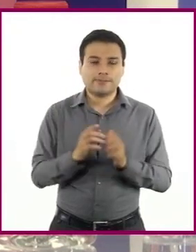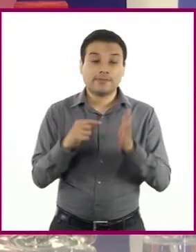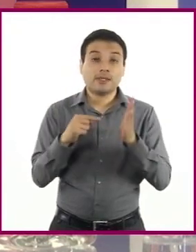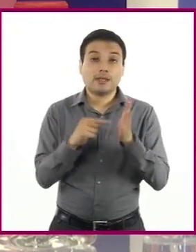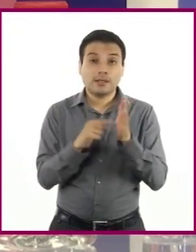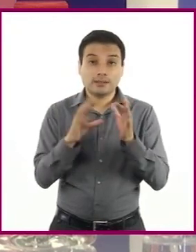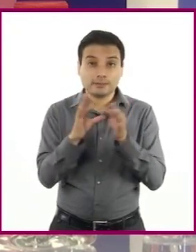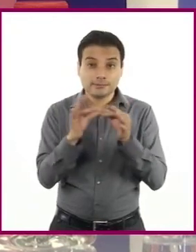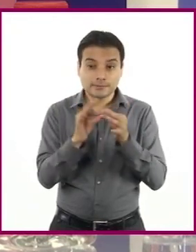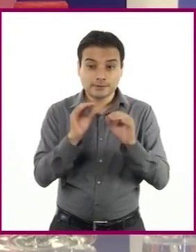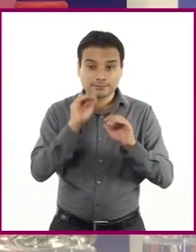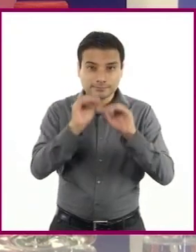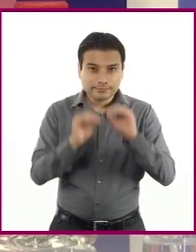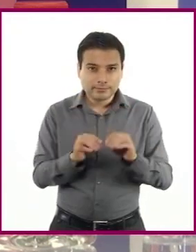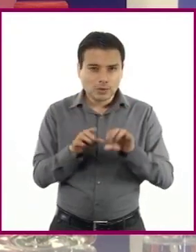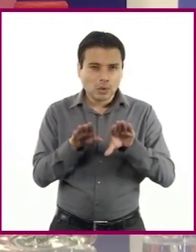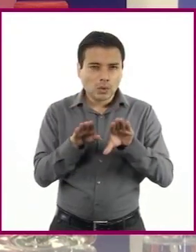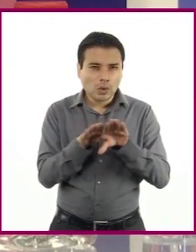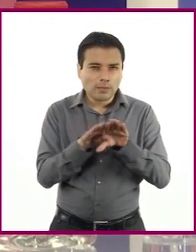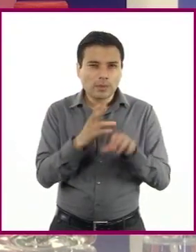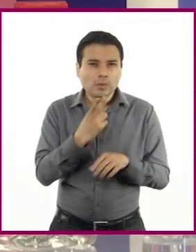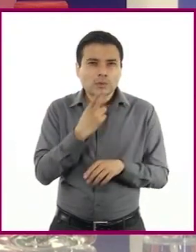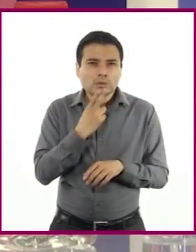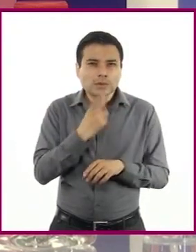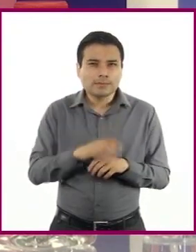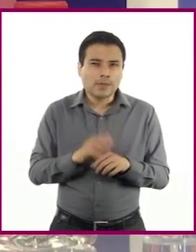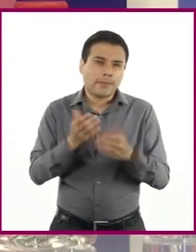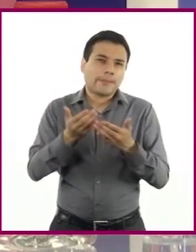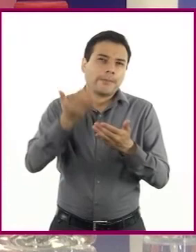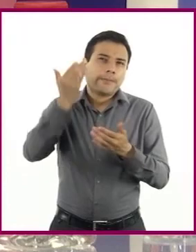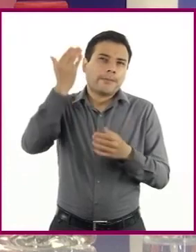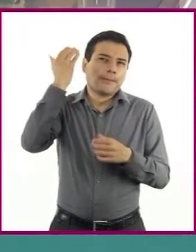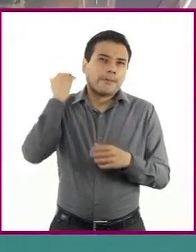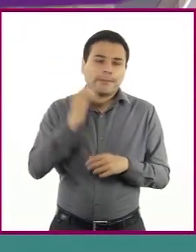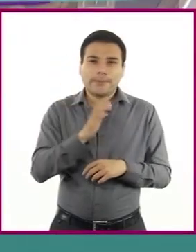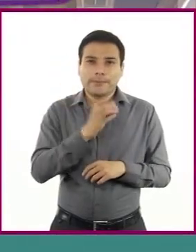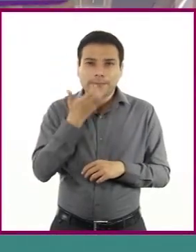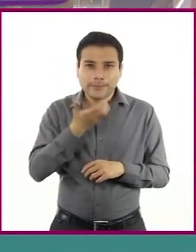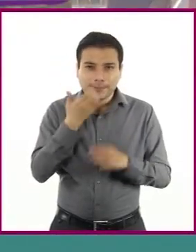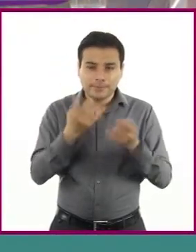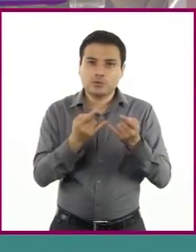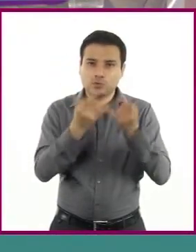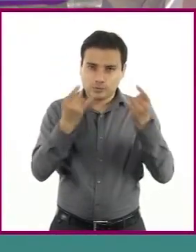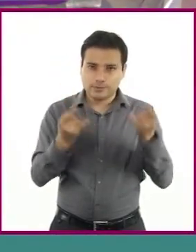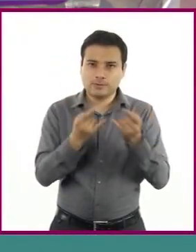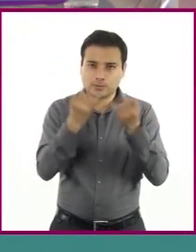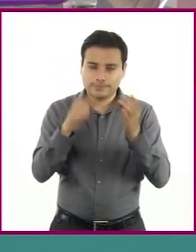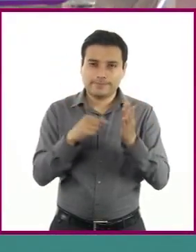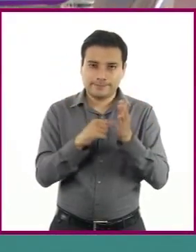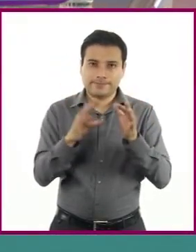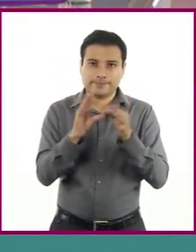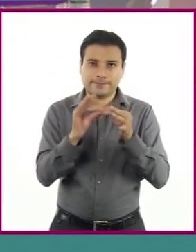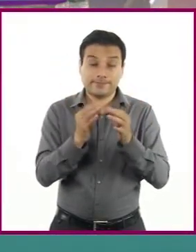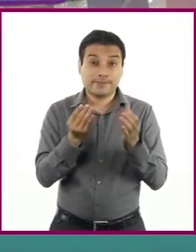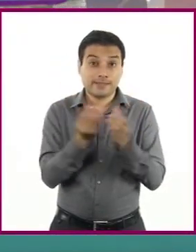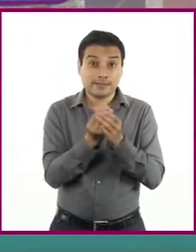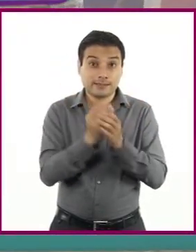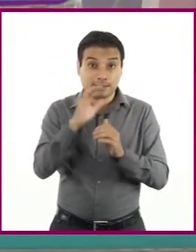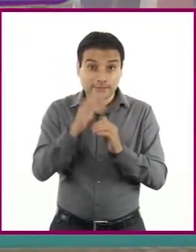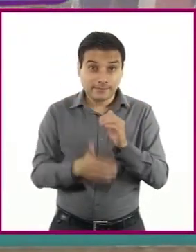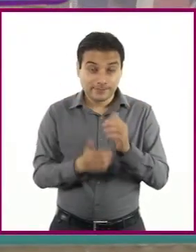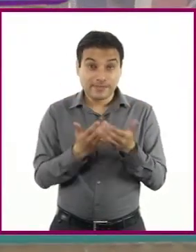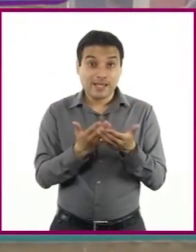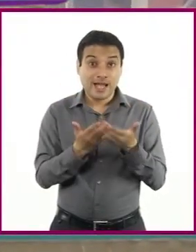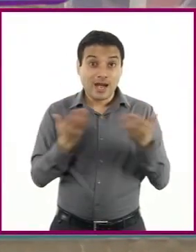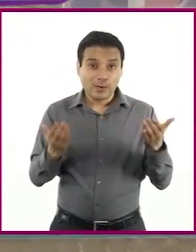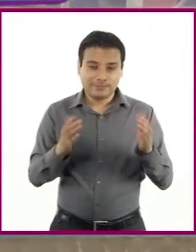producción y usos del cobre y el hierro desde la época prehispánica. Hemos llegado al final de nuestra sesión. Es momento